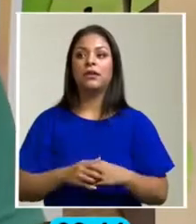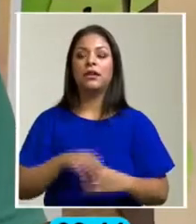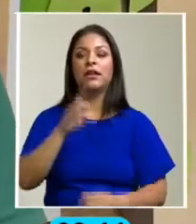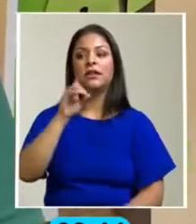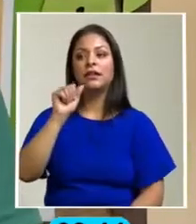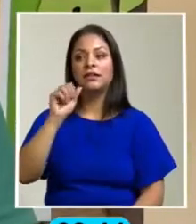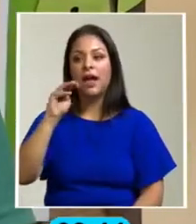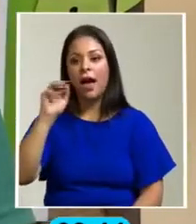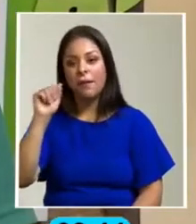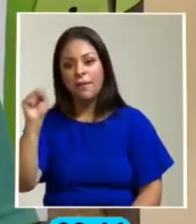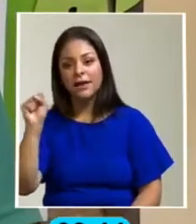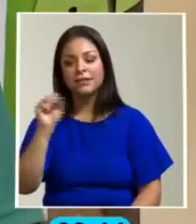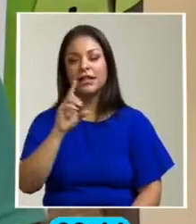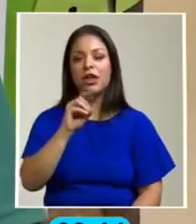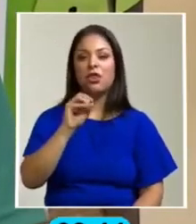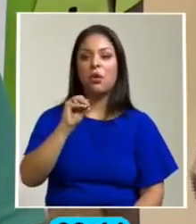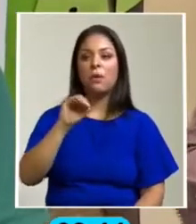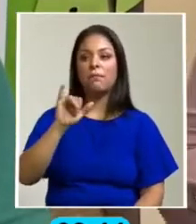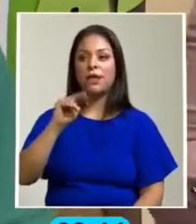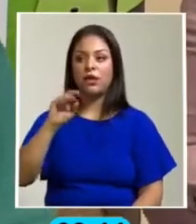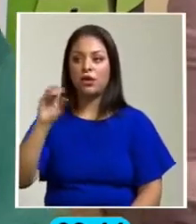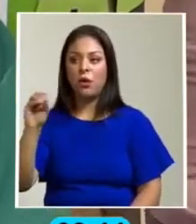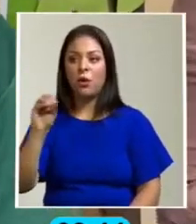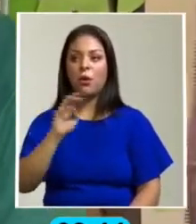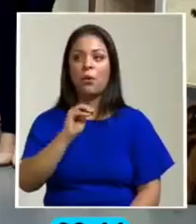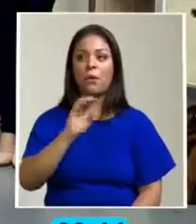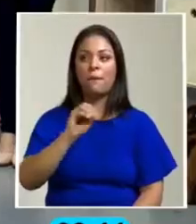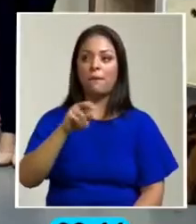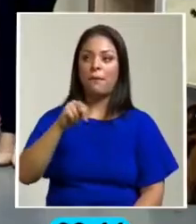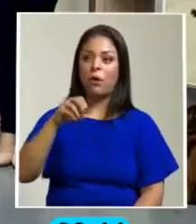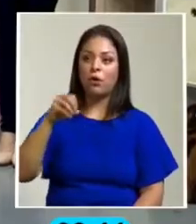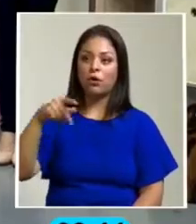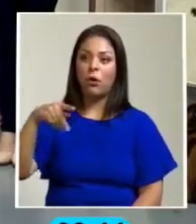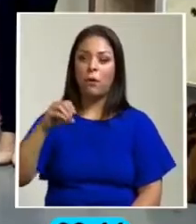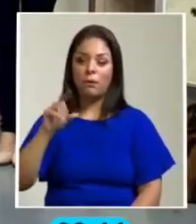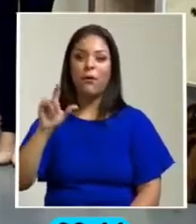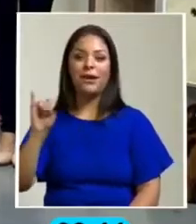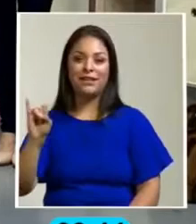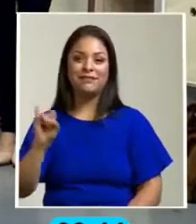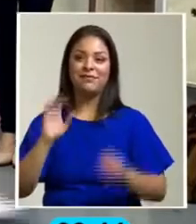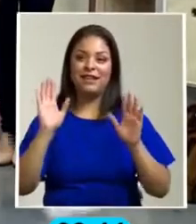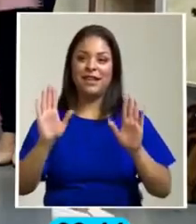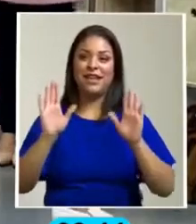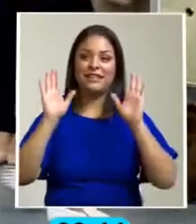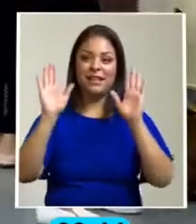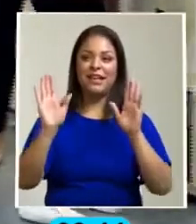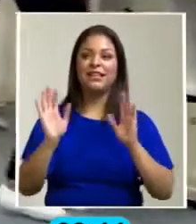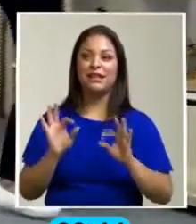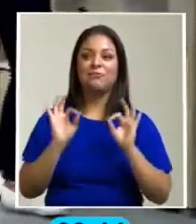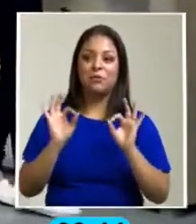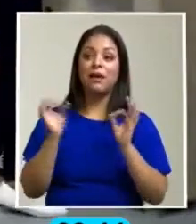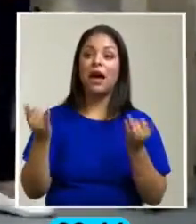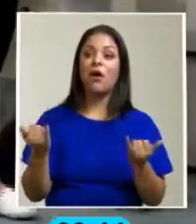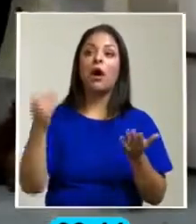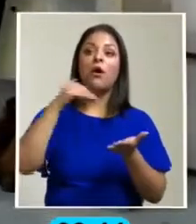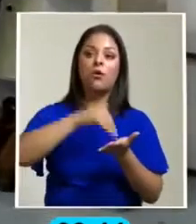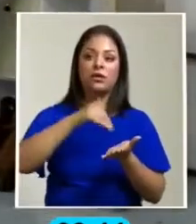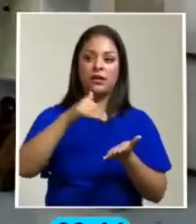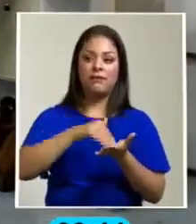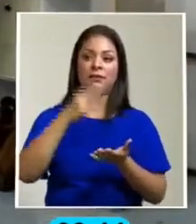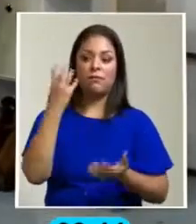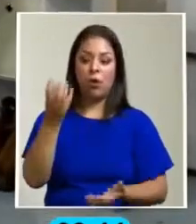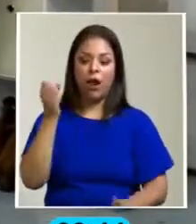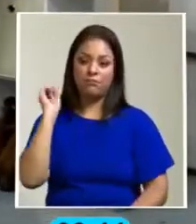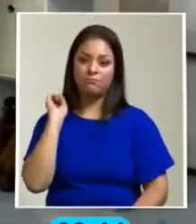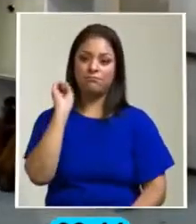monopoly. Excelente, Ángel. Vamos a tirar nuevamente la bola, ¿verdad? Vamos a ver, porque